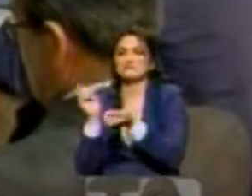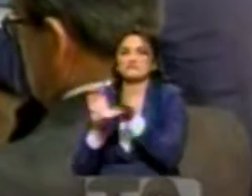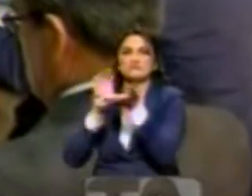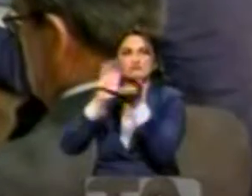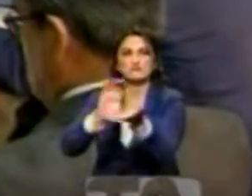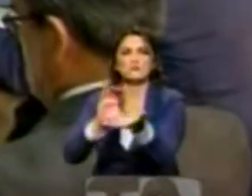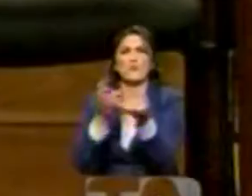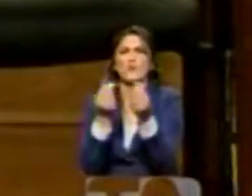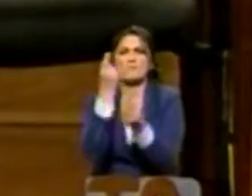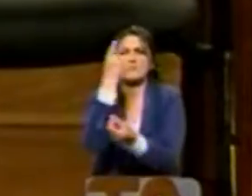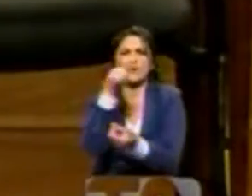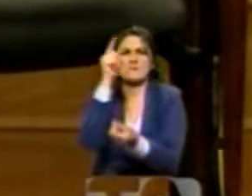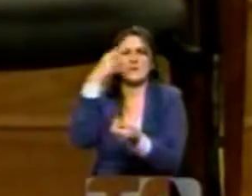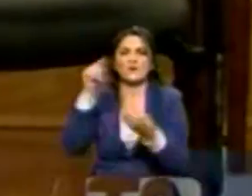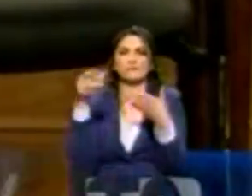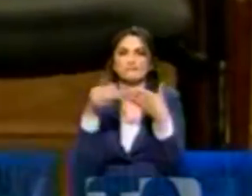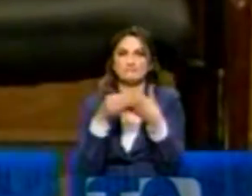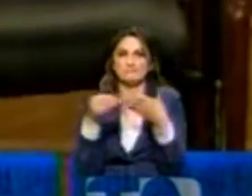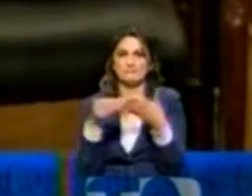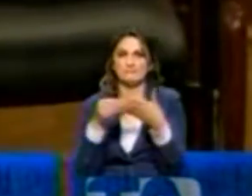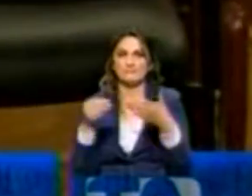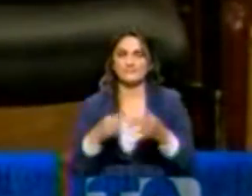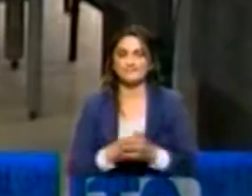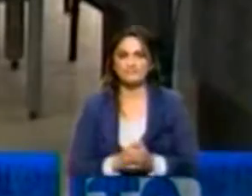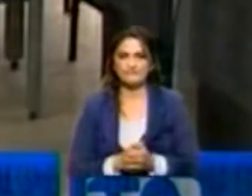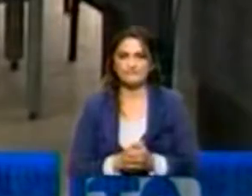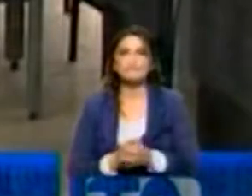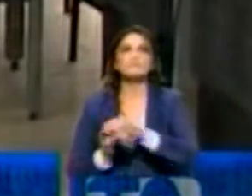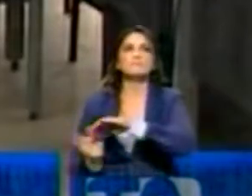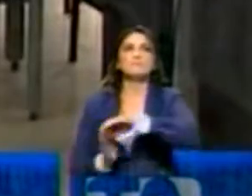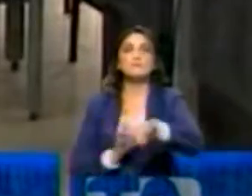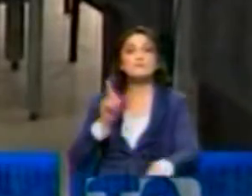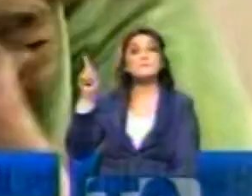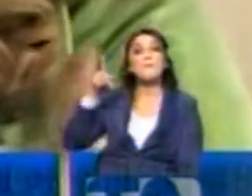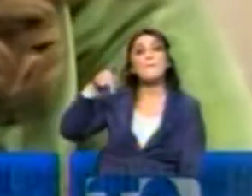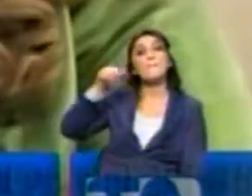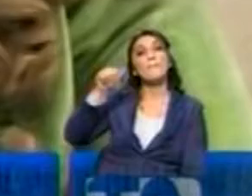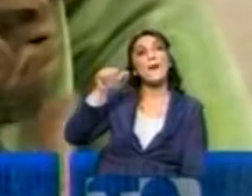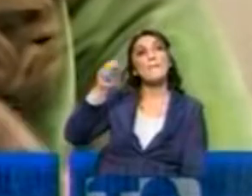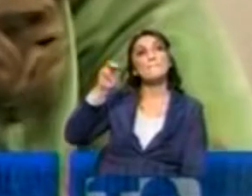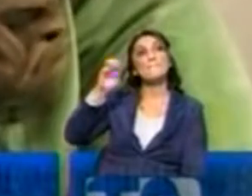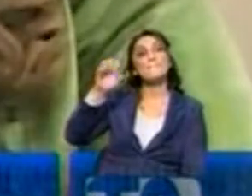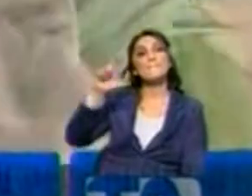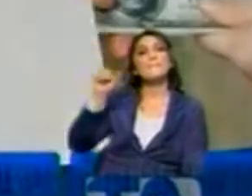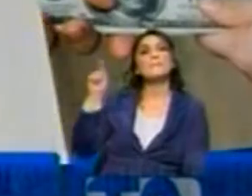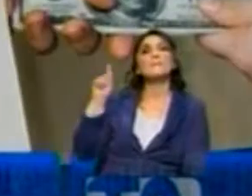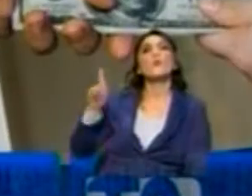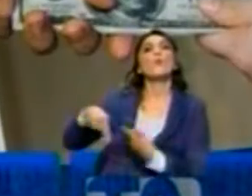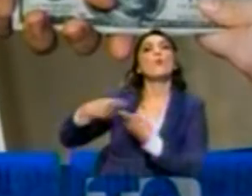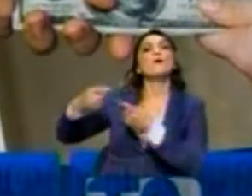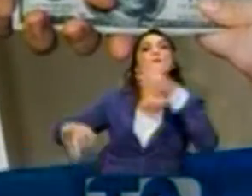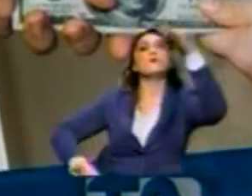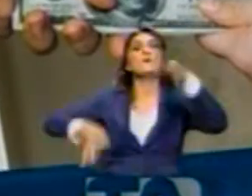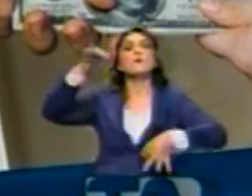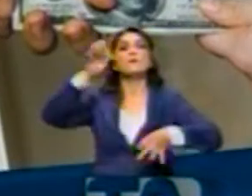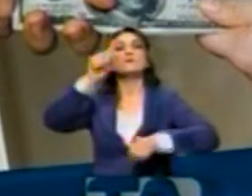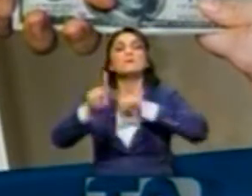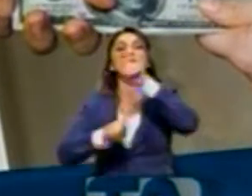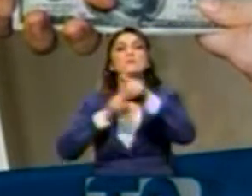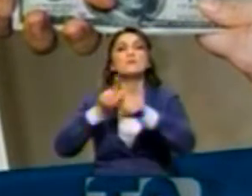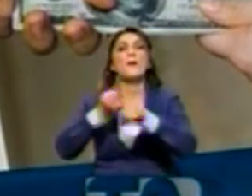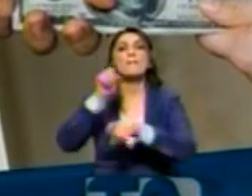su testimonio anticipado es la ex asesora del despacho presidencial, Pamela Martínez, el martes 3 de septiembre a las 9